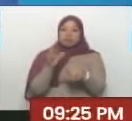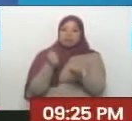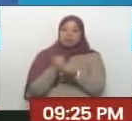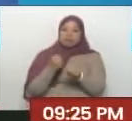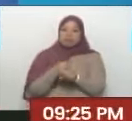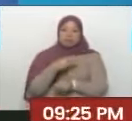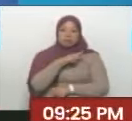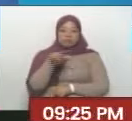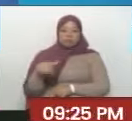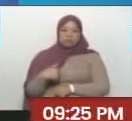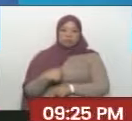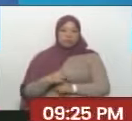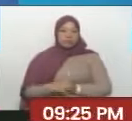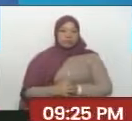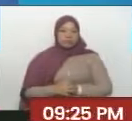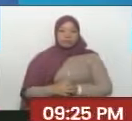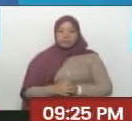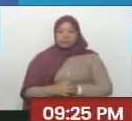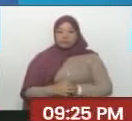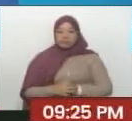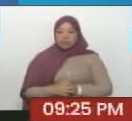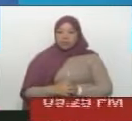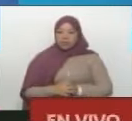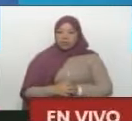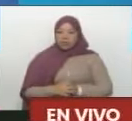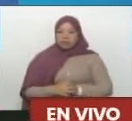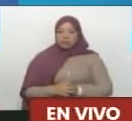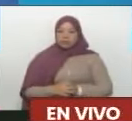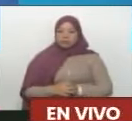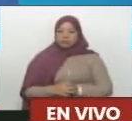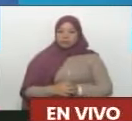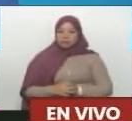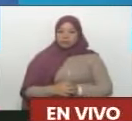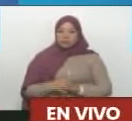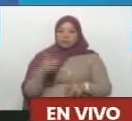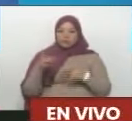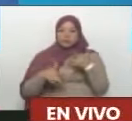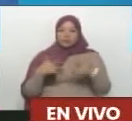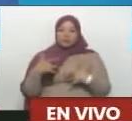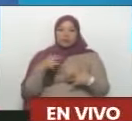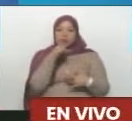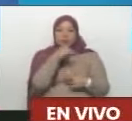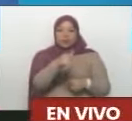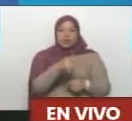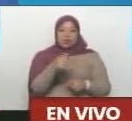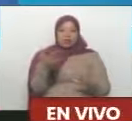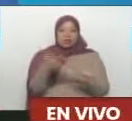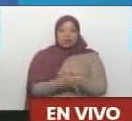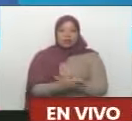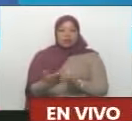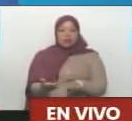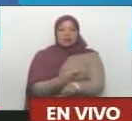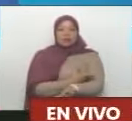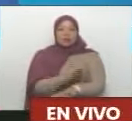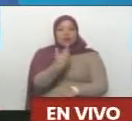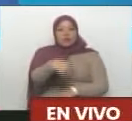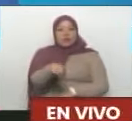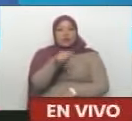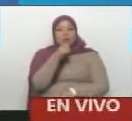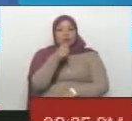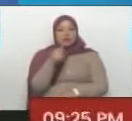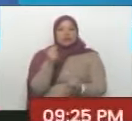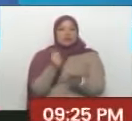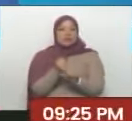presentación de la postulación del Tanmunangue, o Sones de Negro, ante la UNESCO para